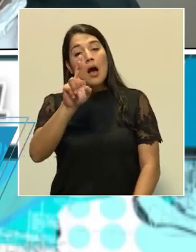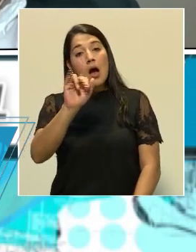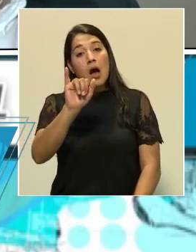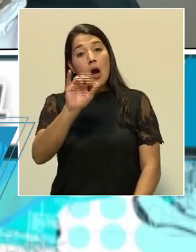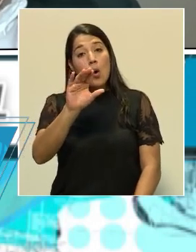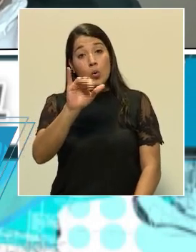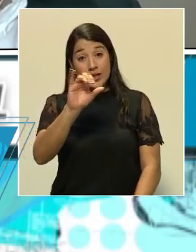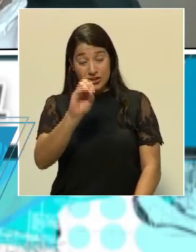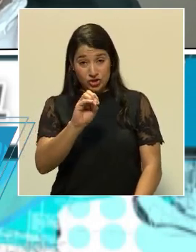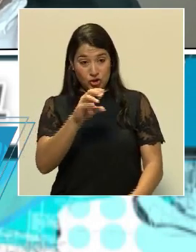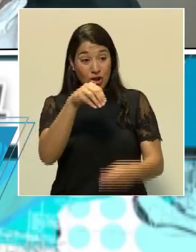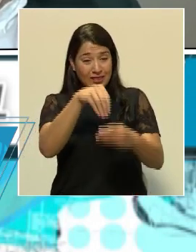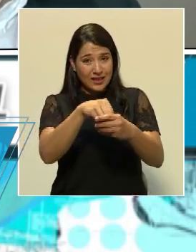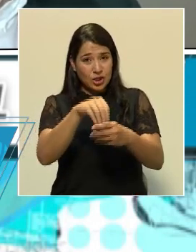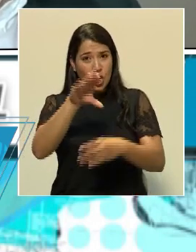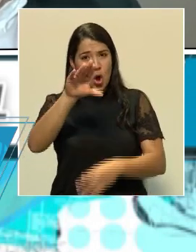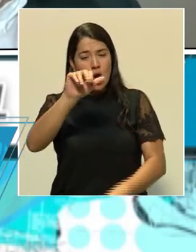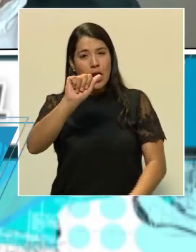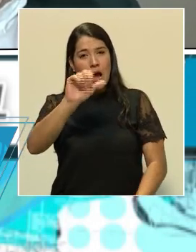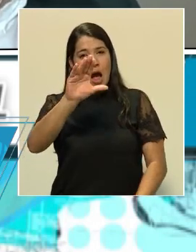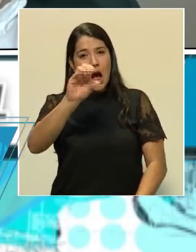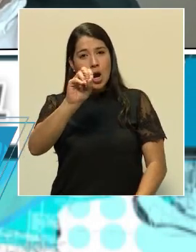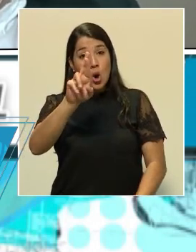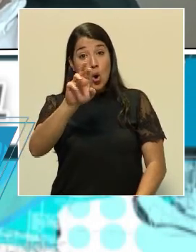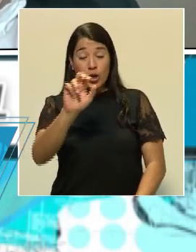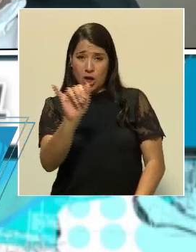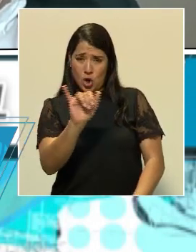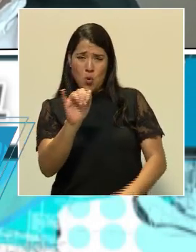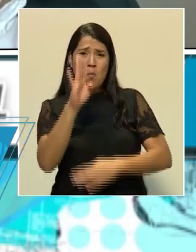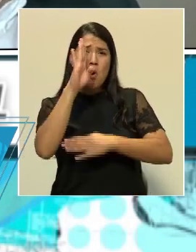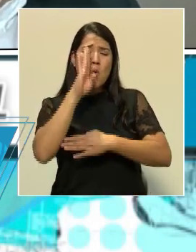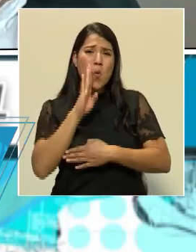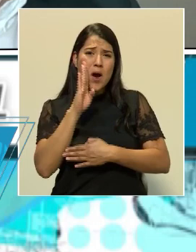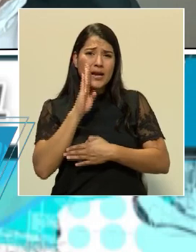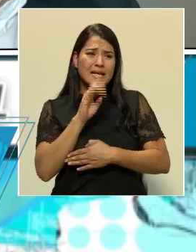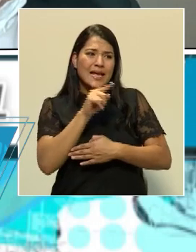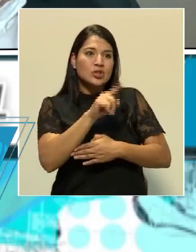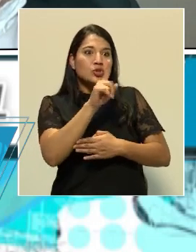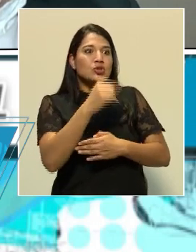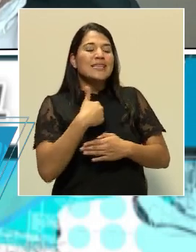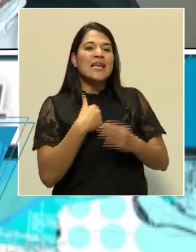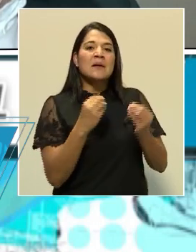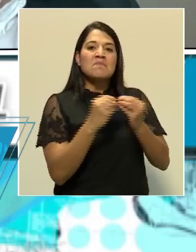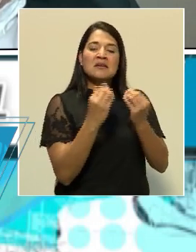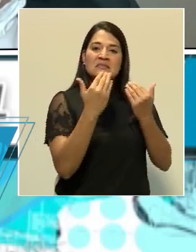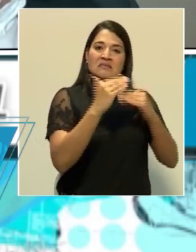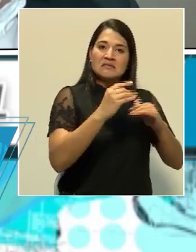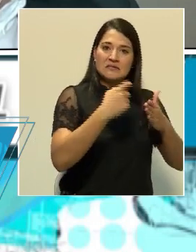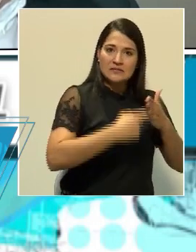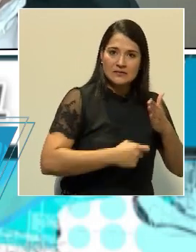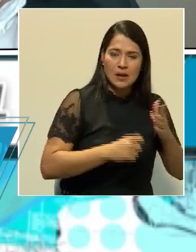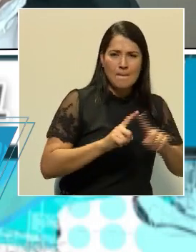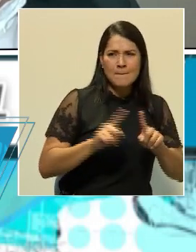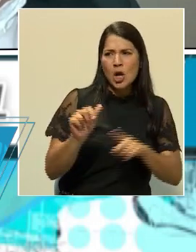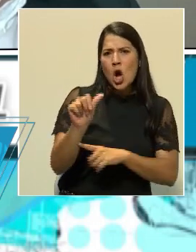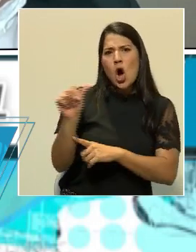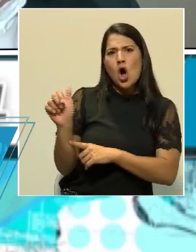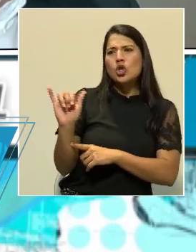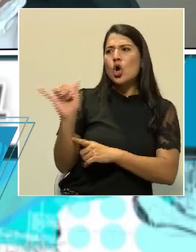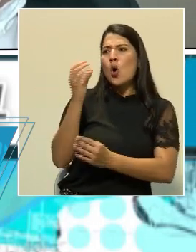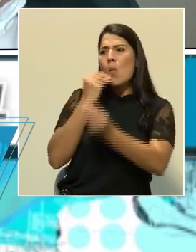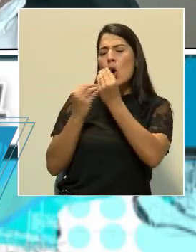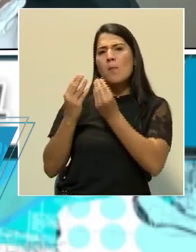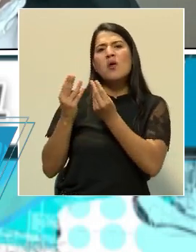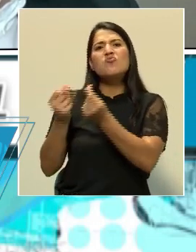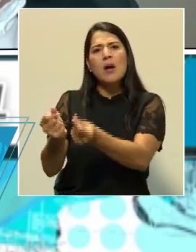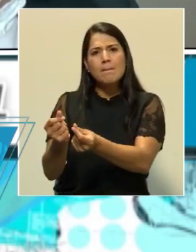sectores dentro de CACORE, como los bares, que tienen que afrontar mayores restricciones, y otros, como los franquiciados de comidas